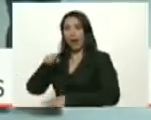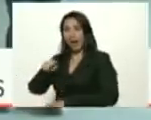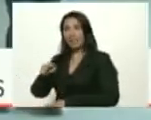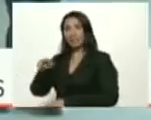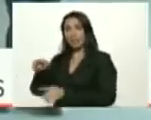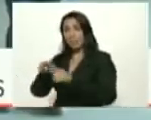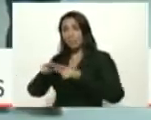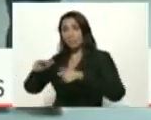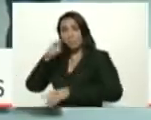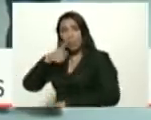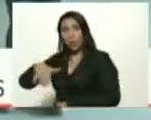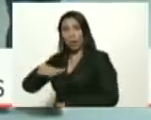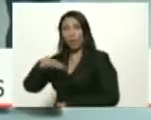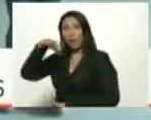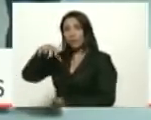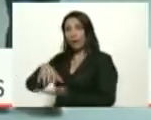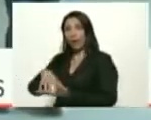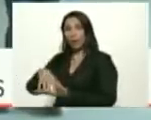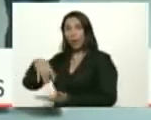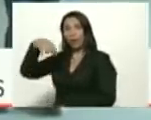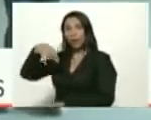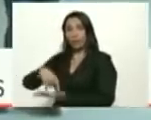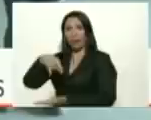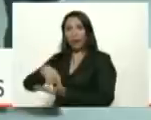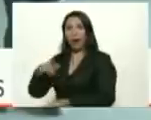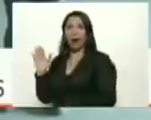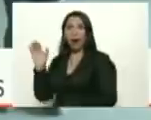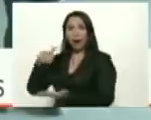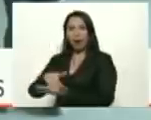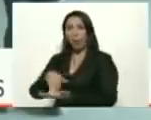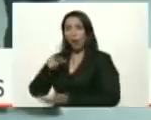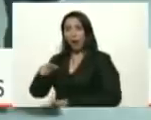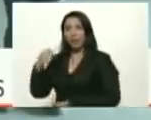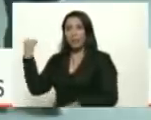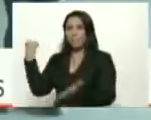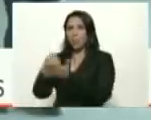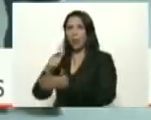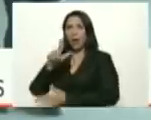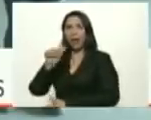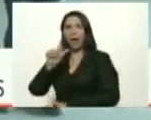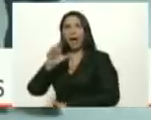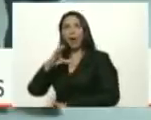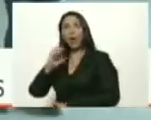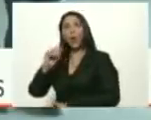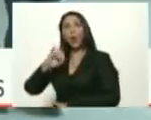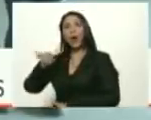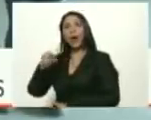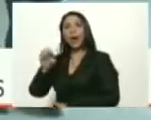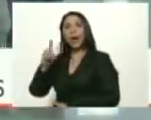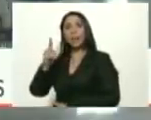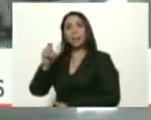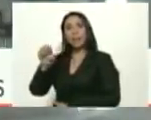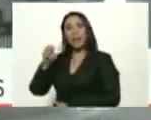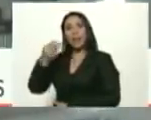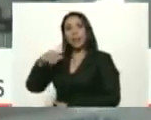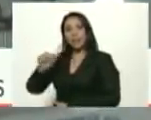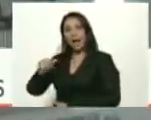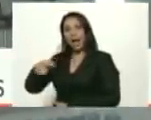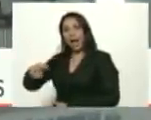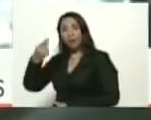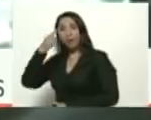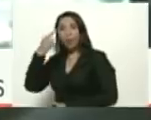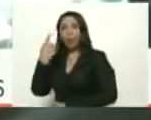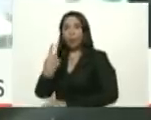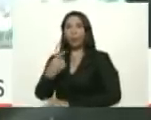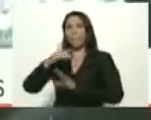del estado Carabobo y el estado Aragua. Con esta marca, marca La Cogedeña, arroz tipo 1, el mejor arroz